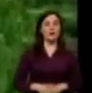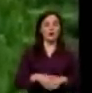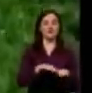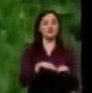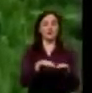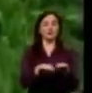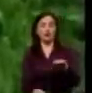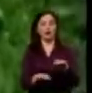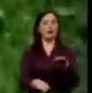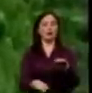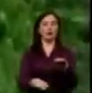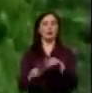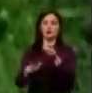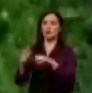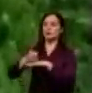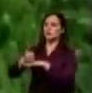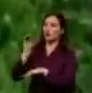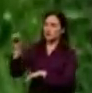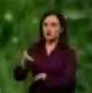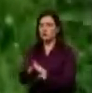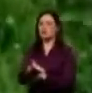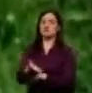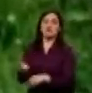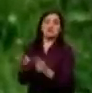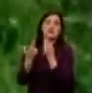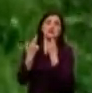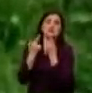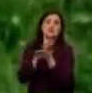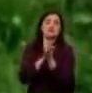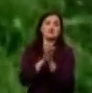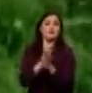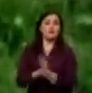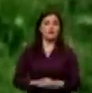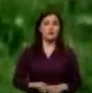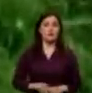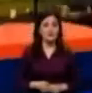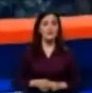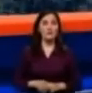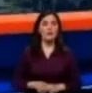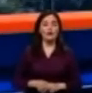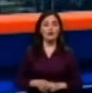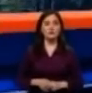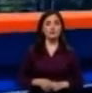hundimiento. Los moradores ya han dado aviso a las autoridades sin recibir respuesta.